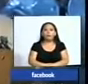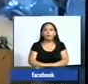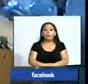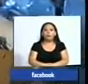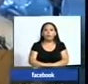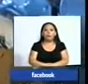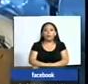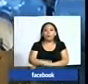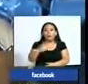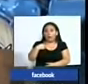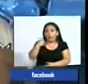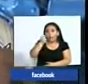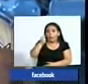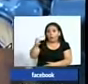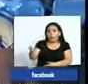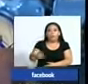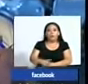Venimos a encontrar a